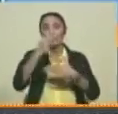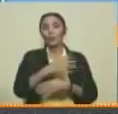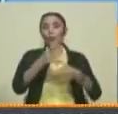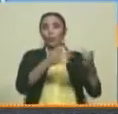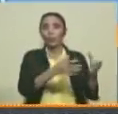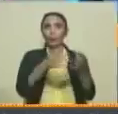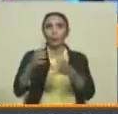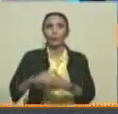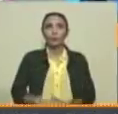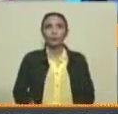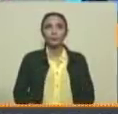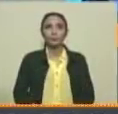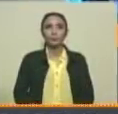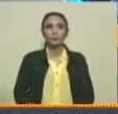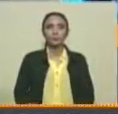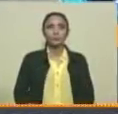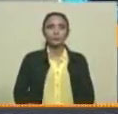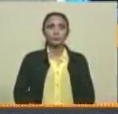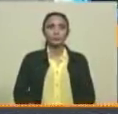ir a la Casa Blanca después del triunfo.